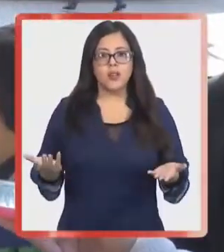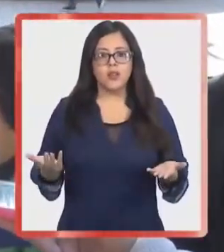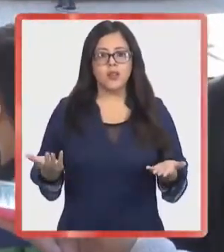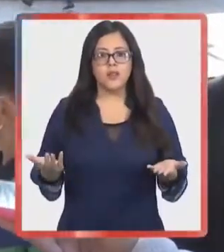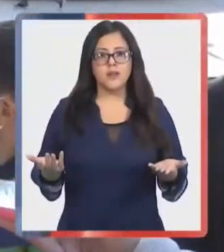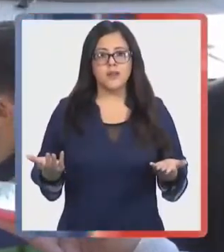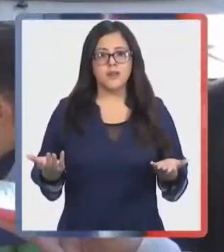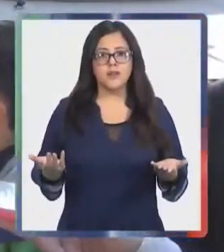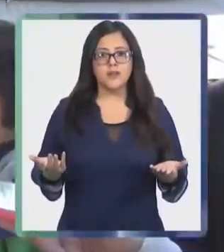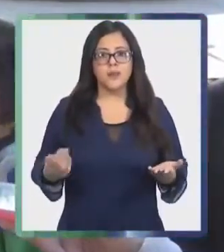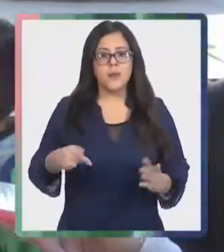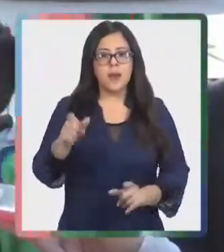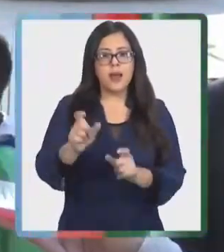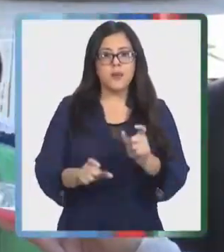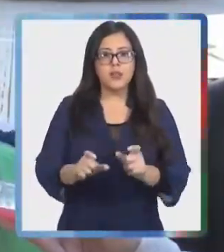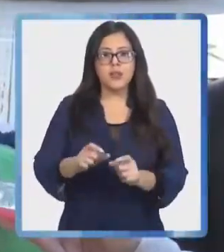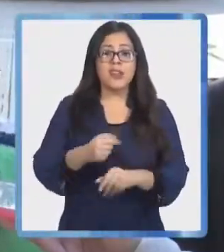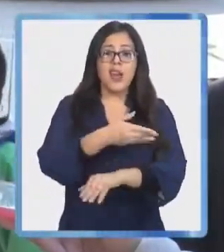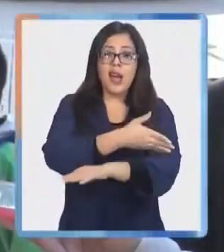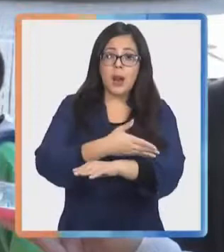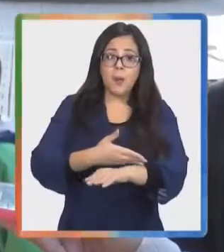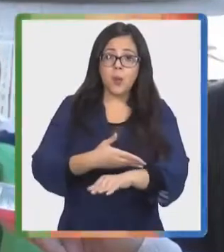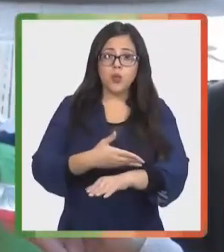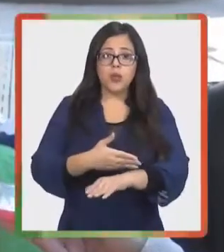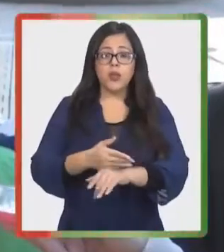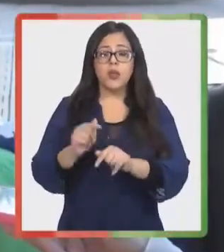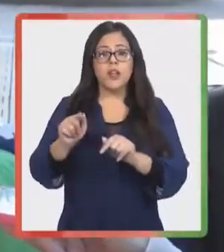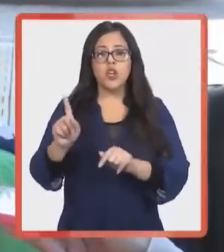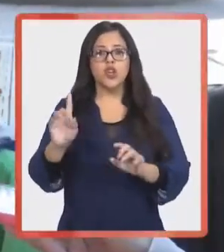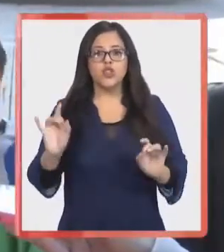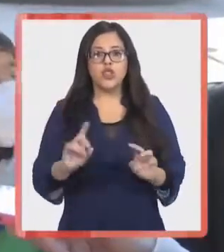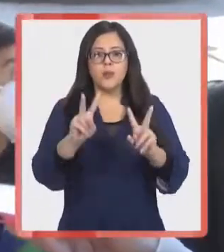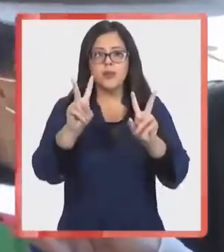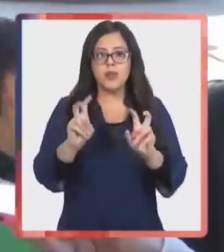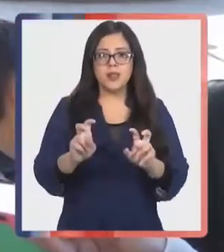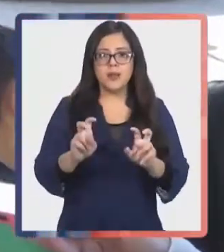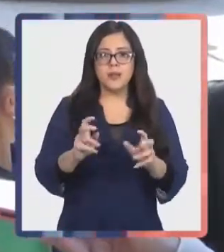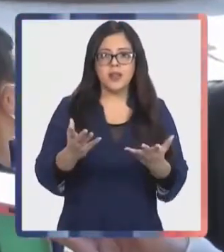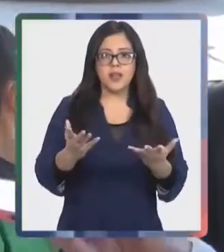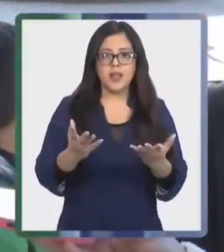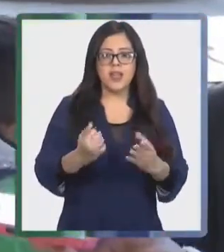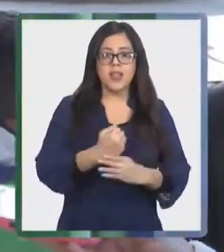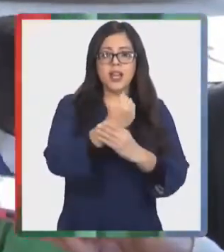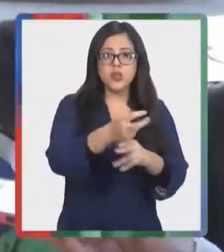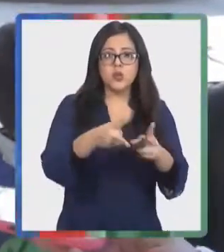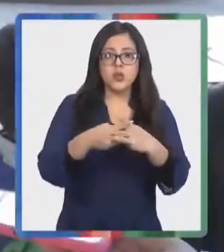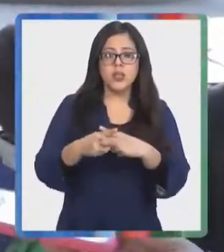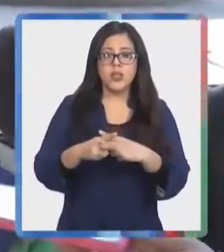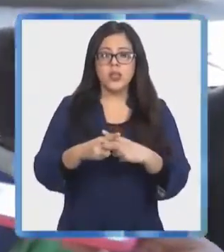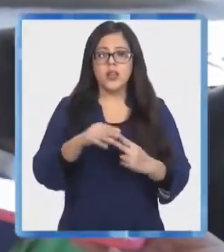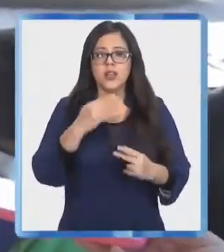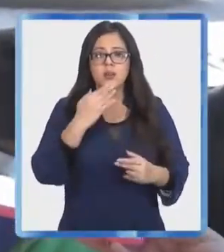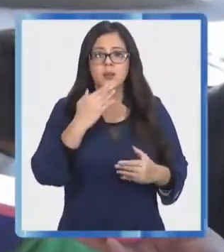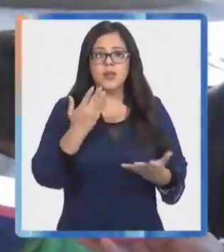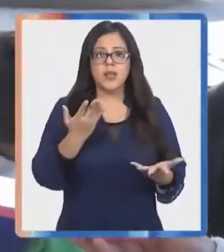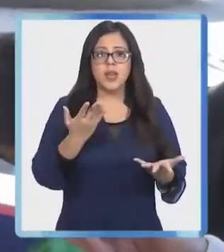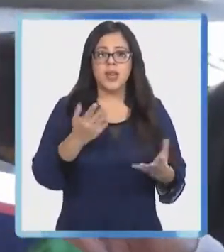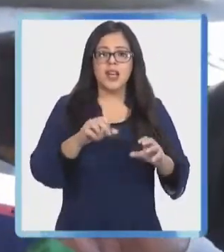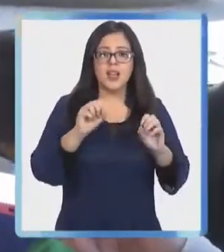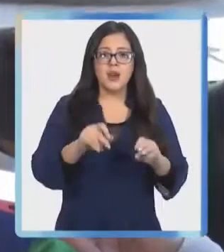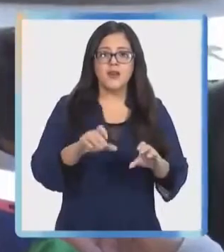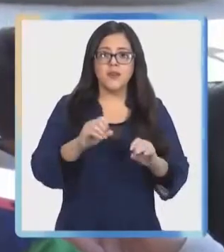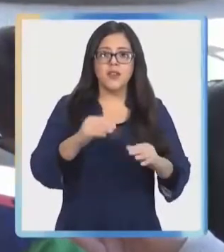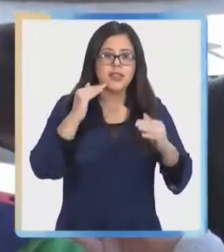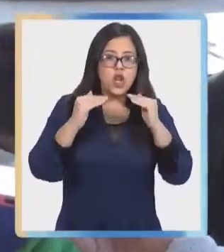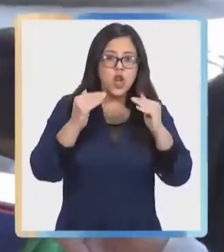este caso, desde las personas amputadas. No solamente desde el área de las ayudas técnicas, sino sobre